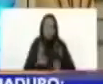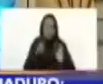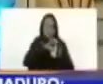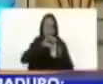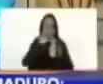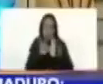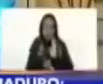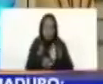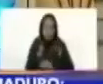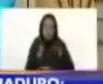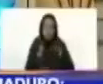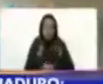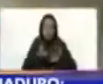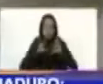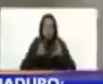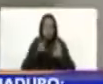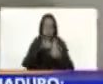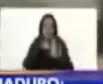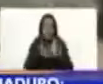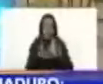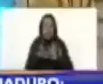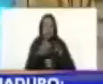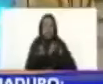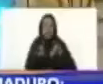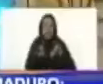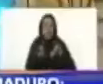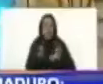Constituyente, nueva constitución para Chile.